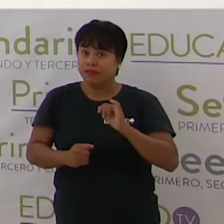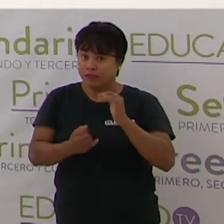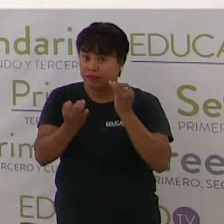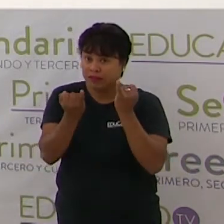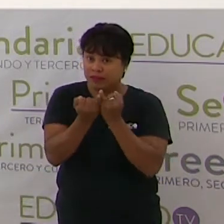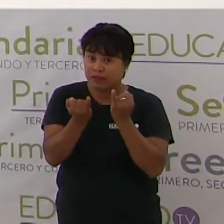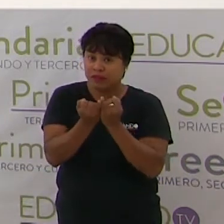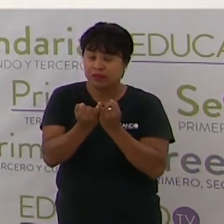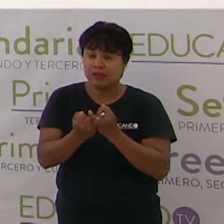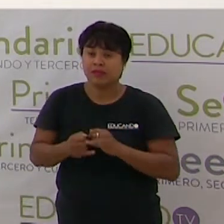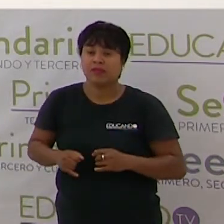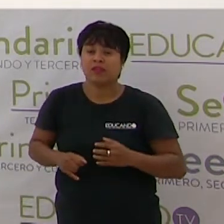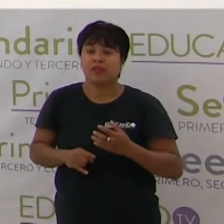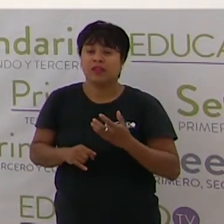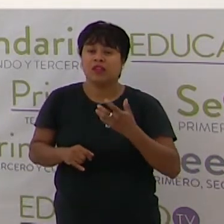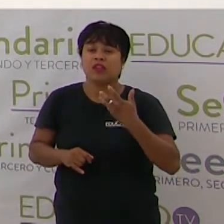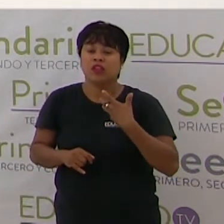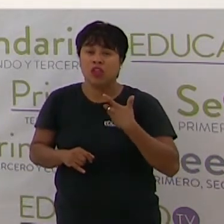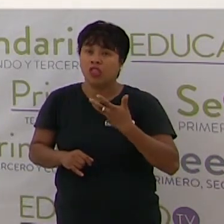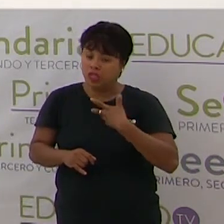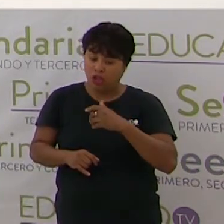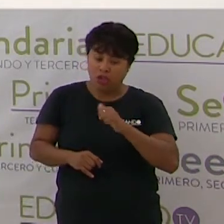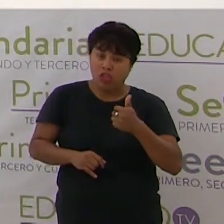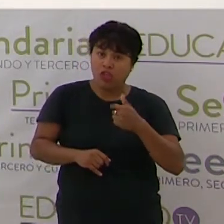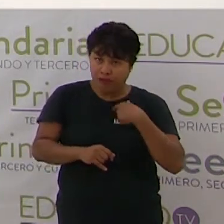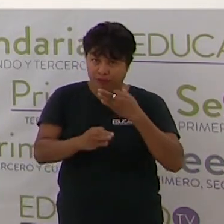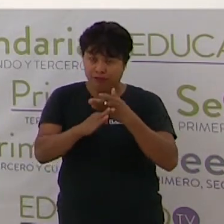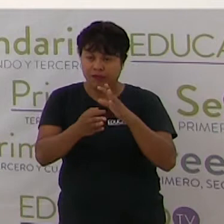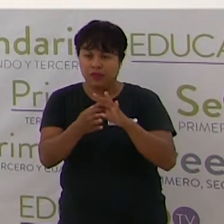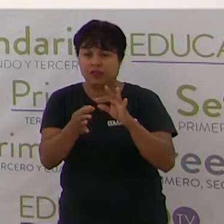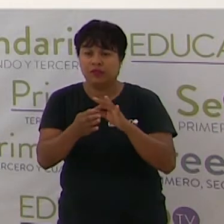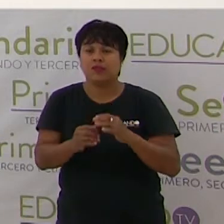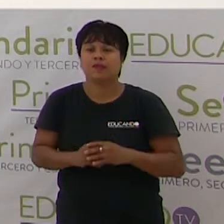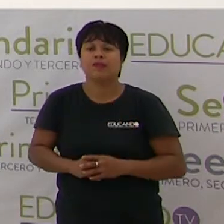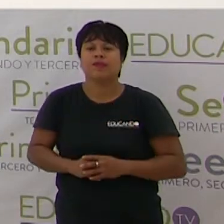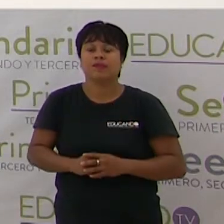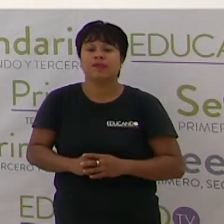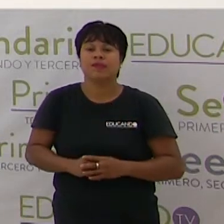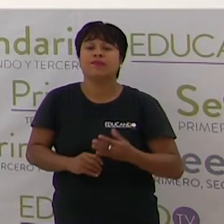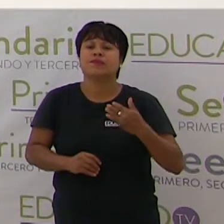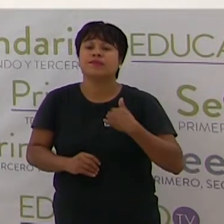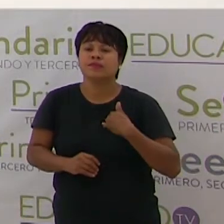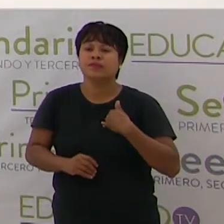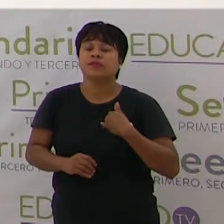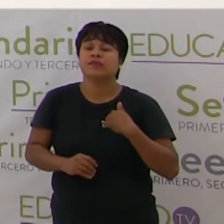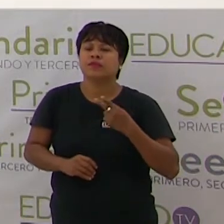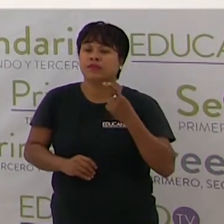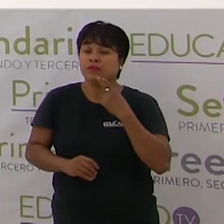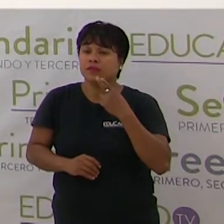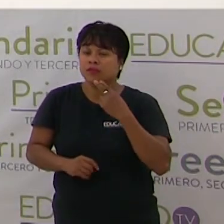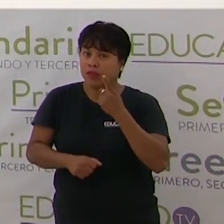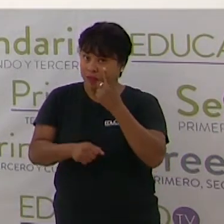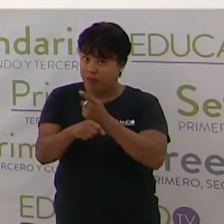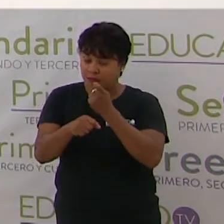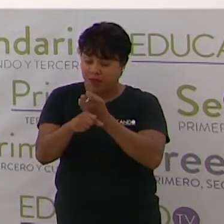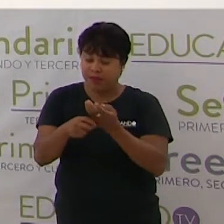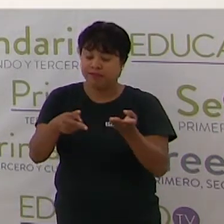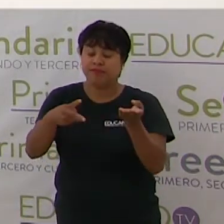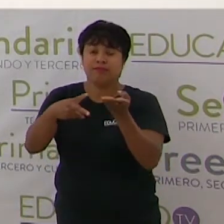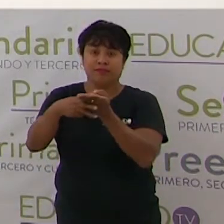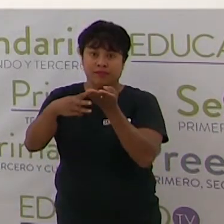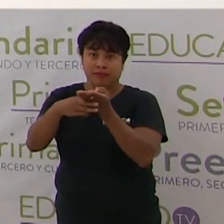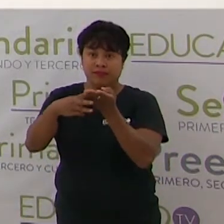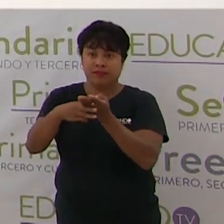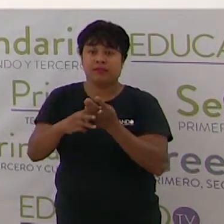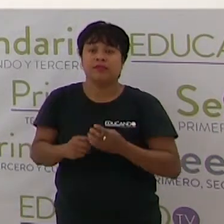tengo una más, ahorita les explico por qué. Ahí está. Entonces voy a ocupar la primera parte de